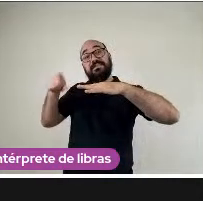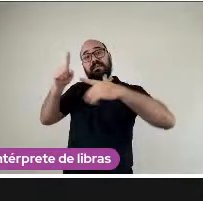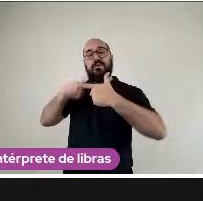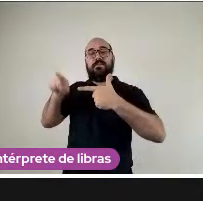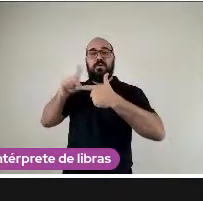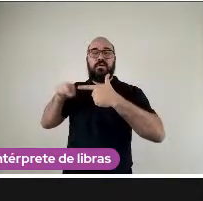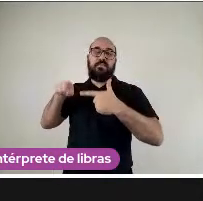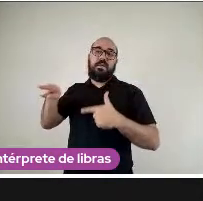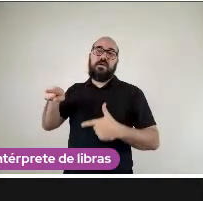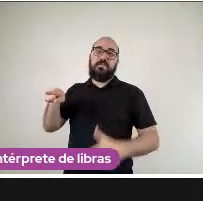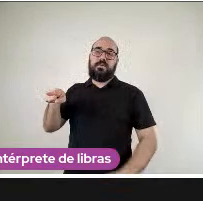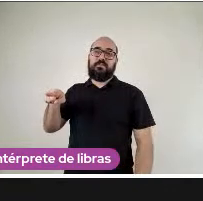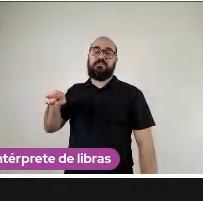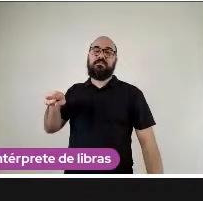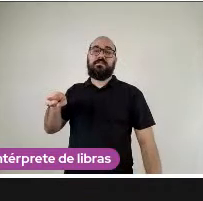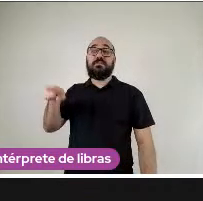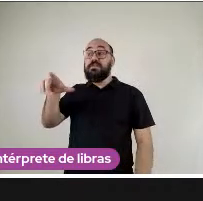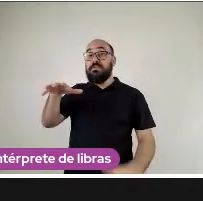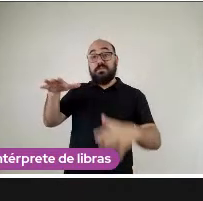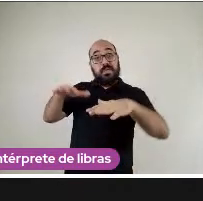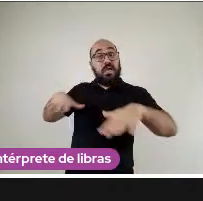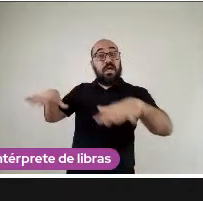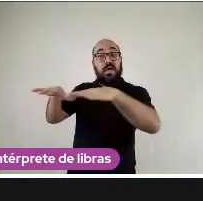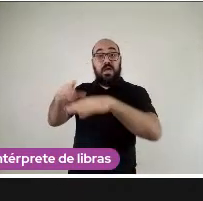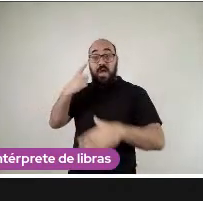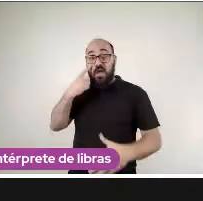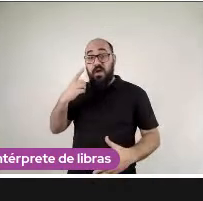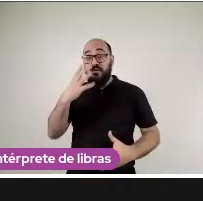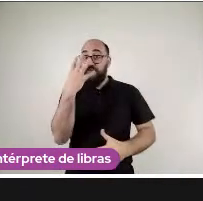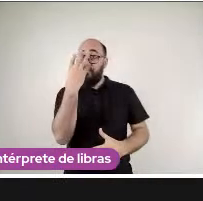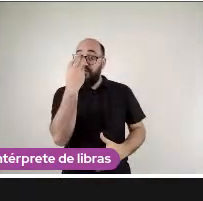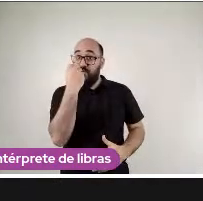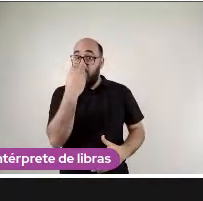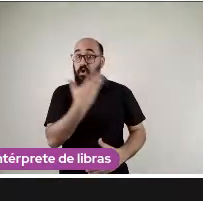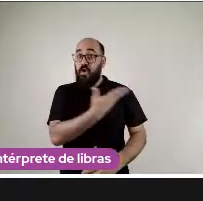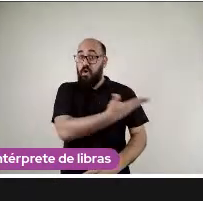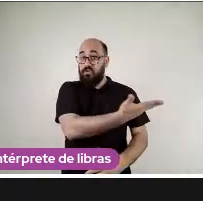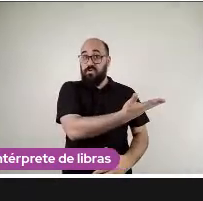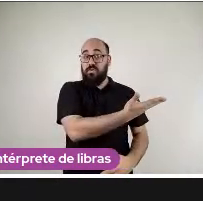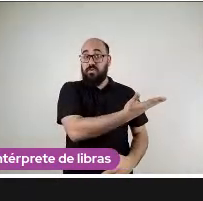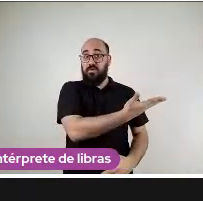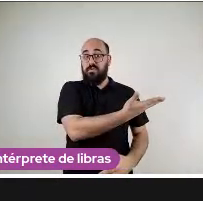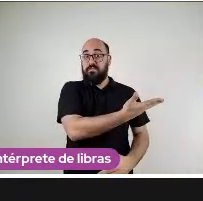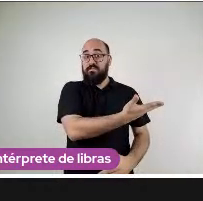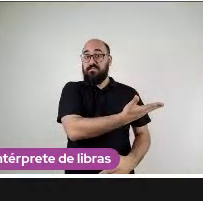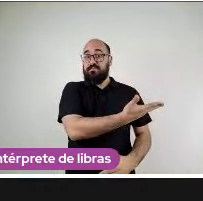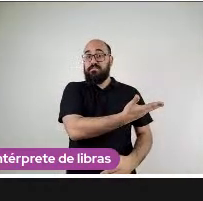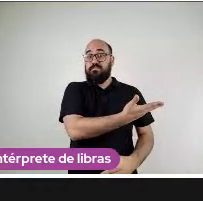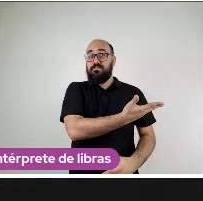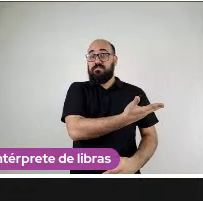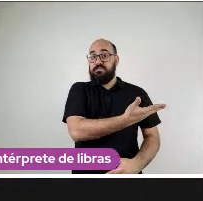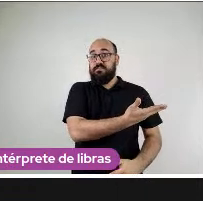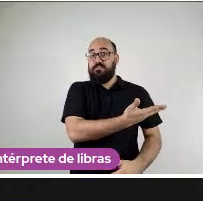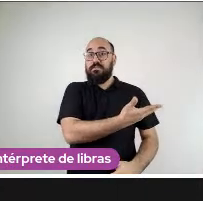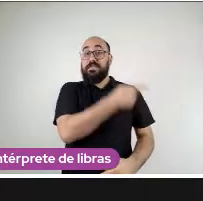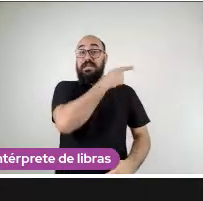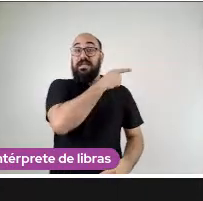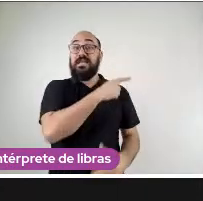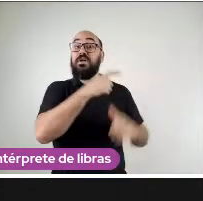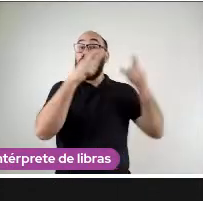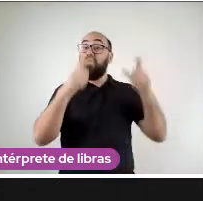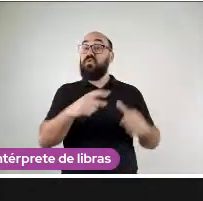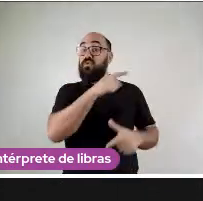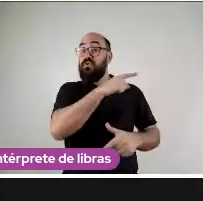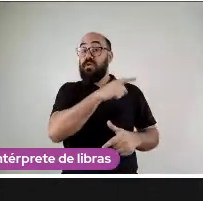donde se destruyen manglares en gran parte para el cultivo de camarón y otros usos, no solamente el